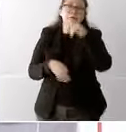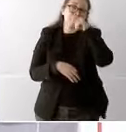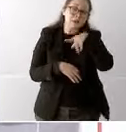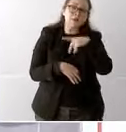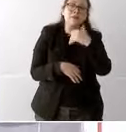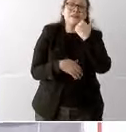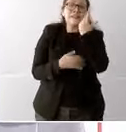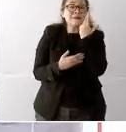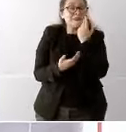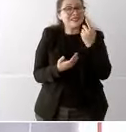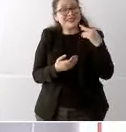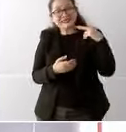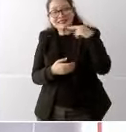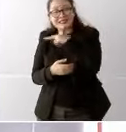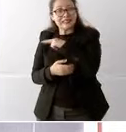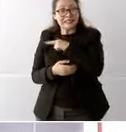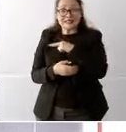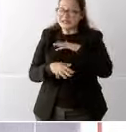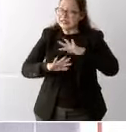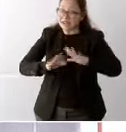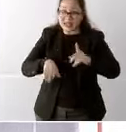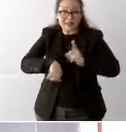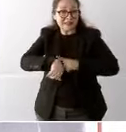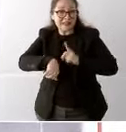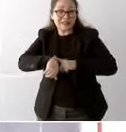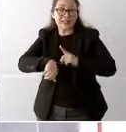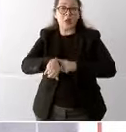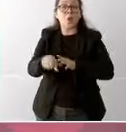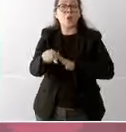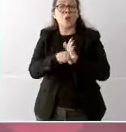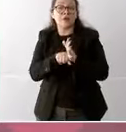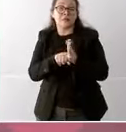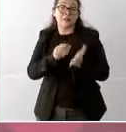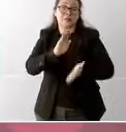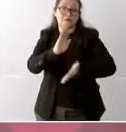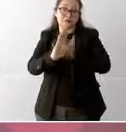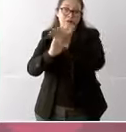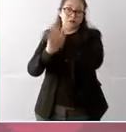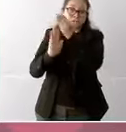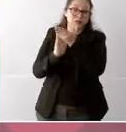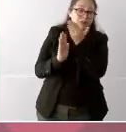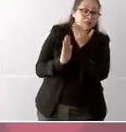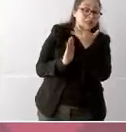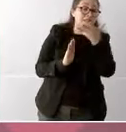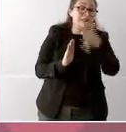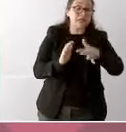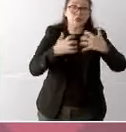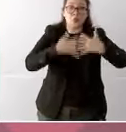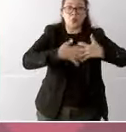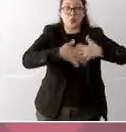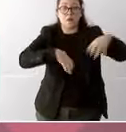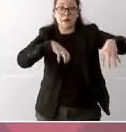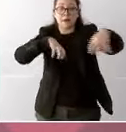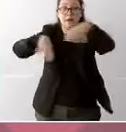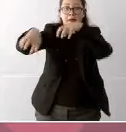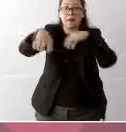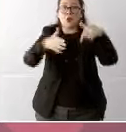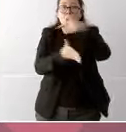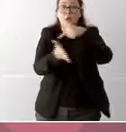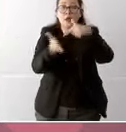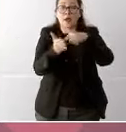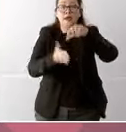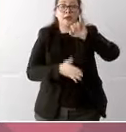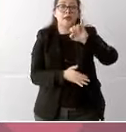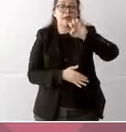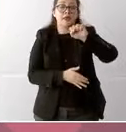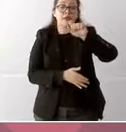iniciar de inmediato la construcción en los 10 parques industriales del ISBE